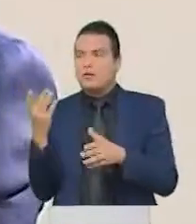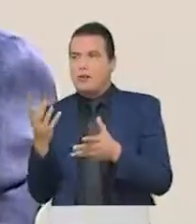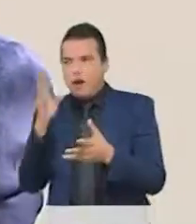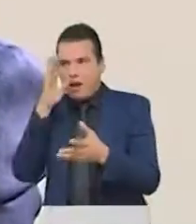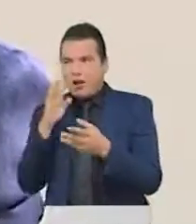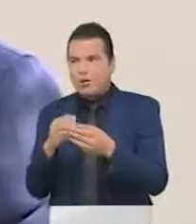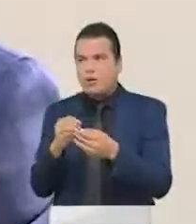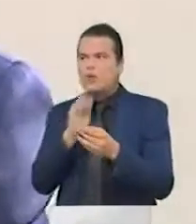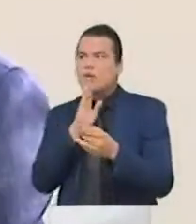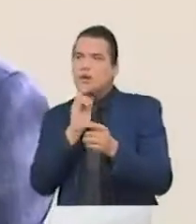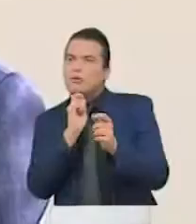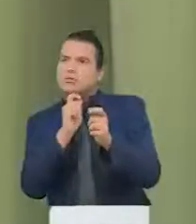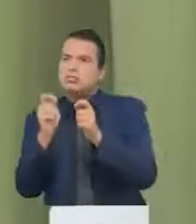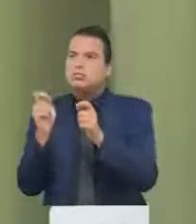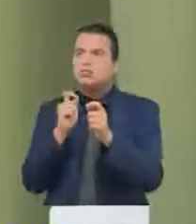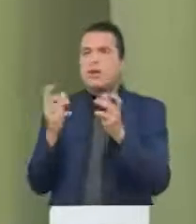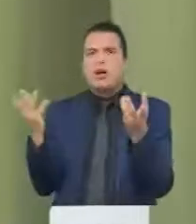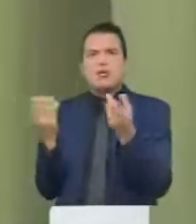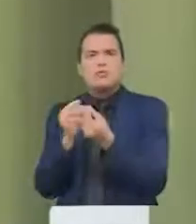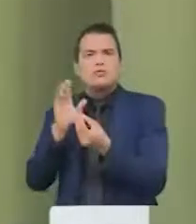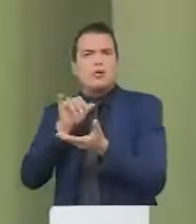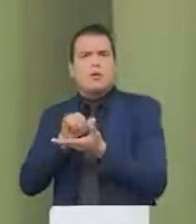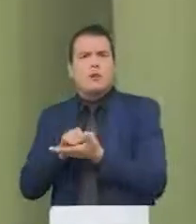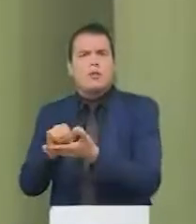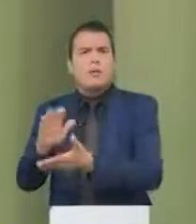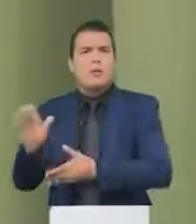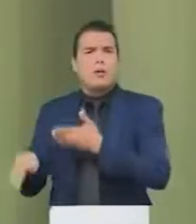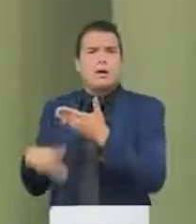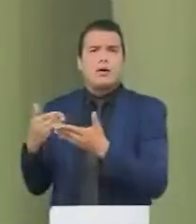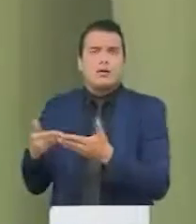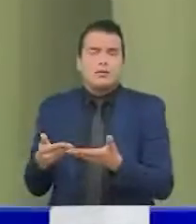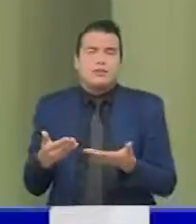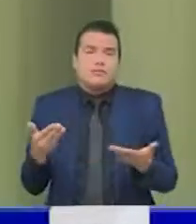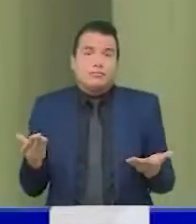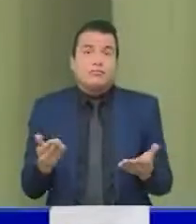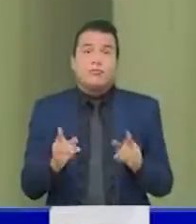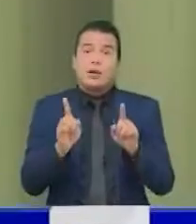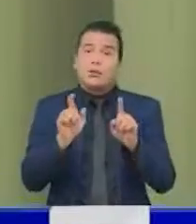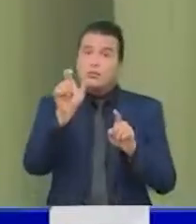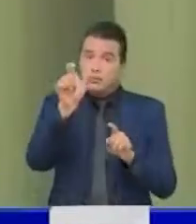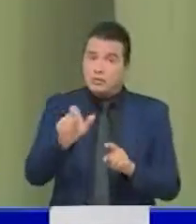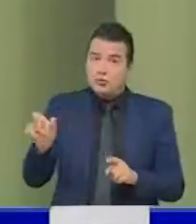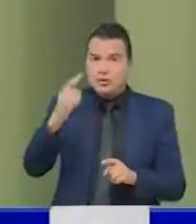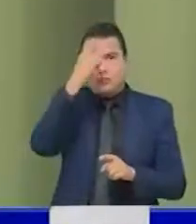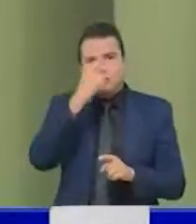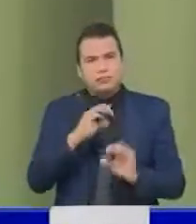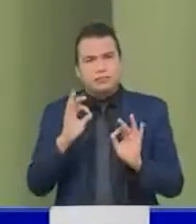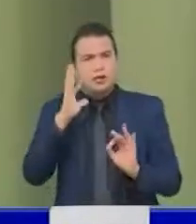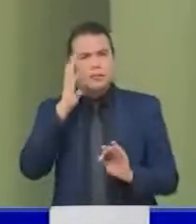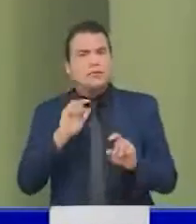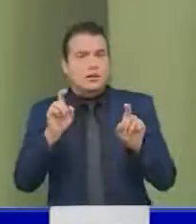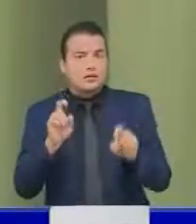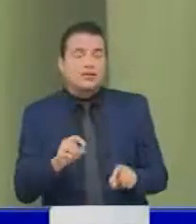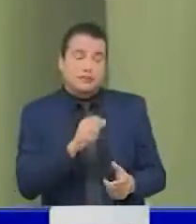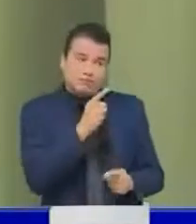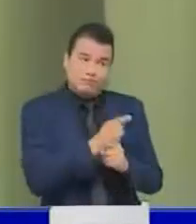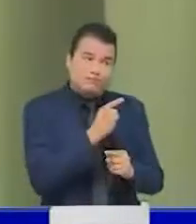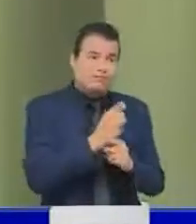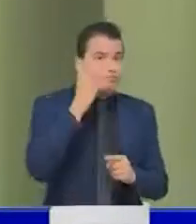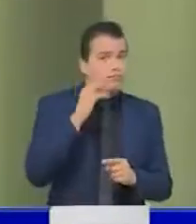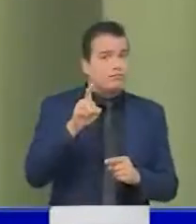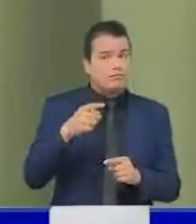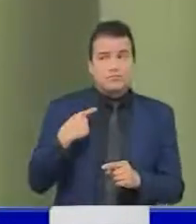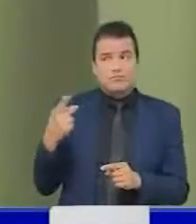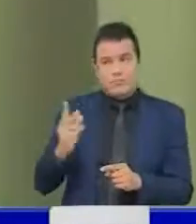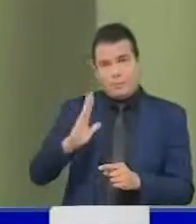de gente nueva preparada eso sí y con experiencia porque tanto el ingeniero rodolfo hernández como marilén castillo tenemos experiencia en la